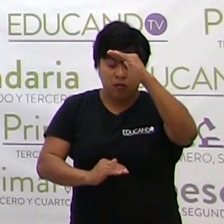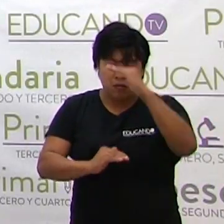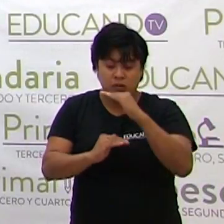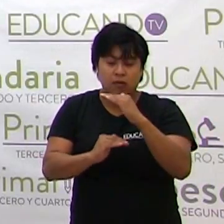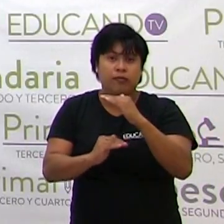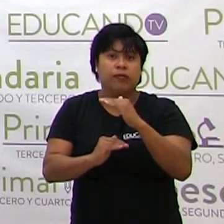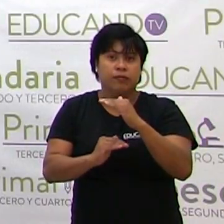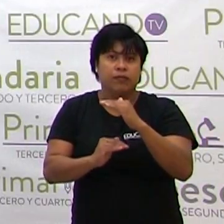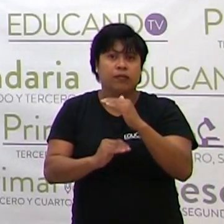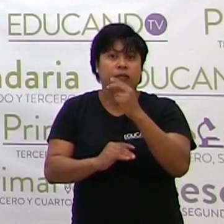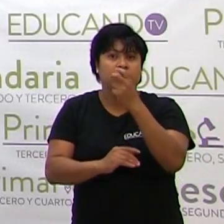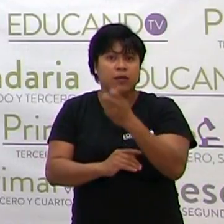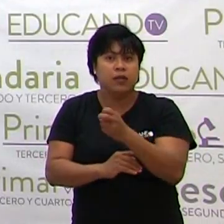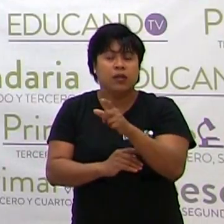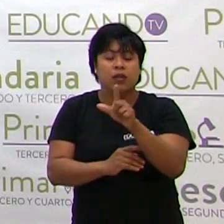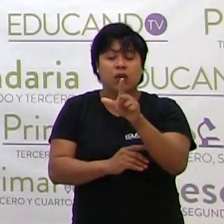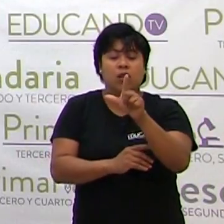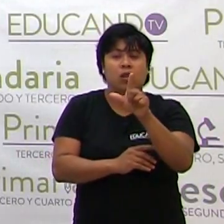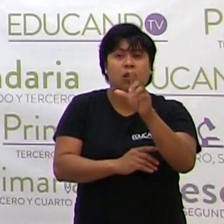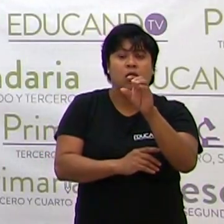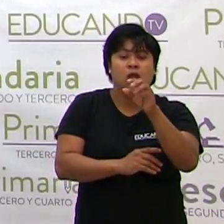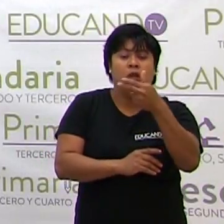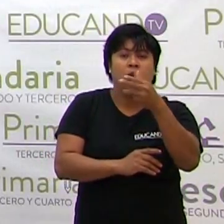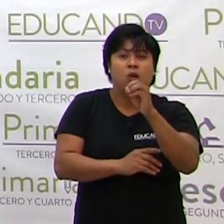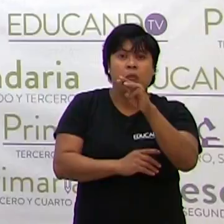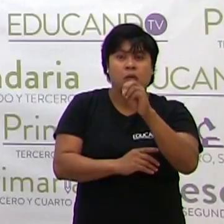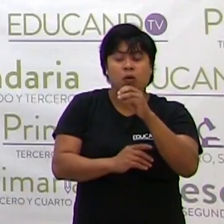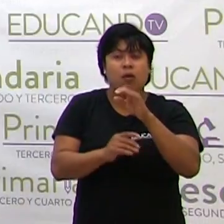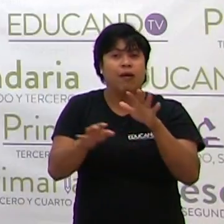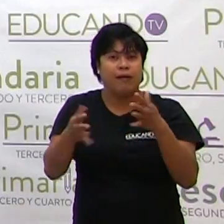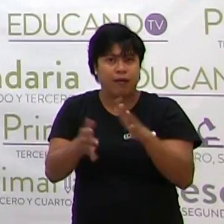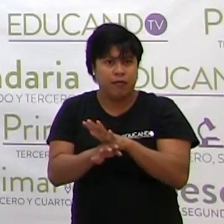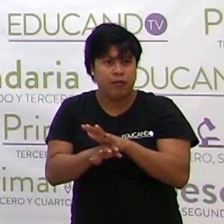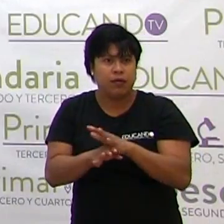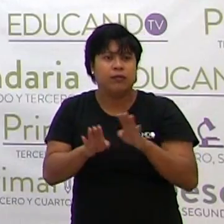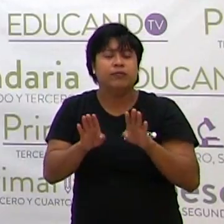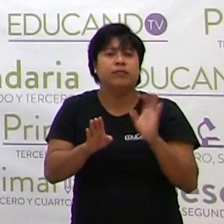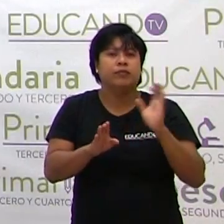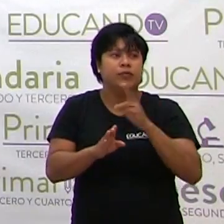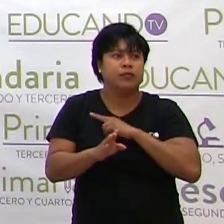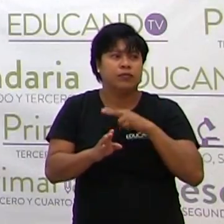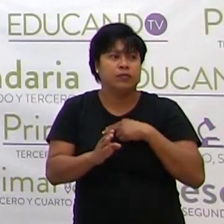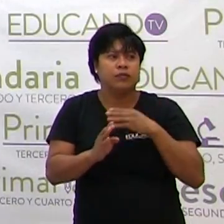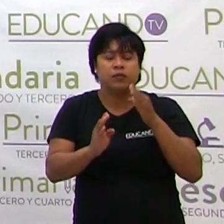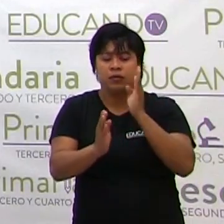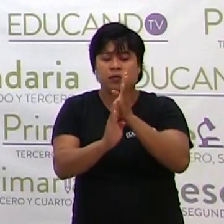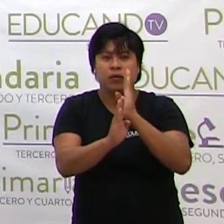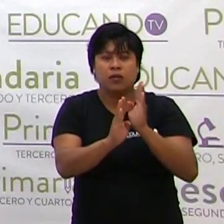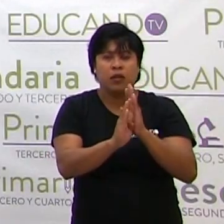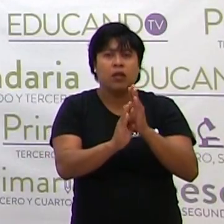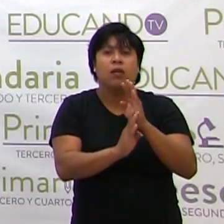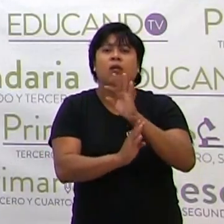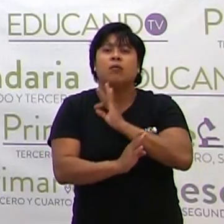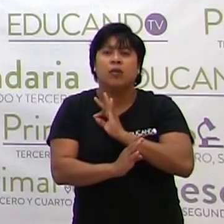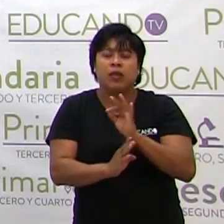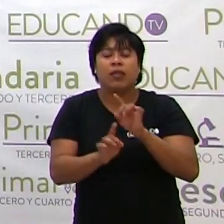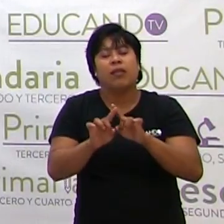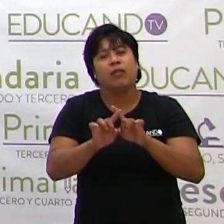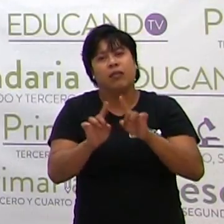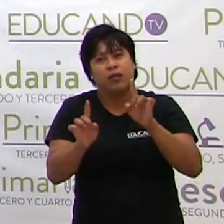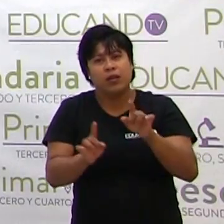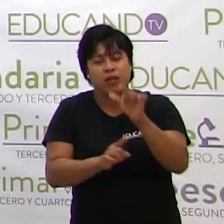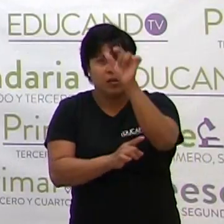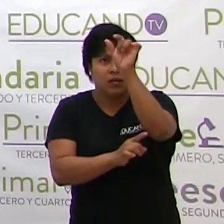pequeños, el lomo va a cambiar, ¿te das cuenta? Al momento de organizar, el lomo puede ser